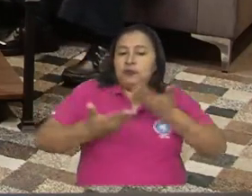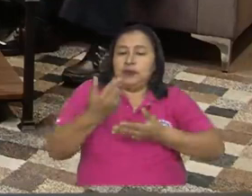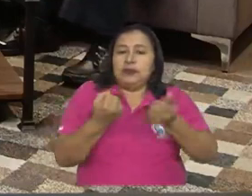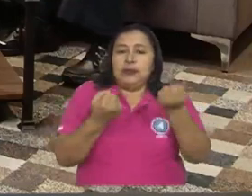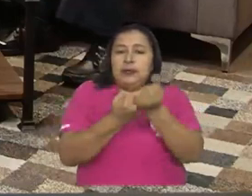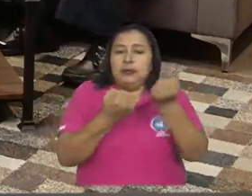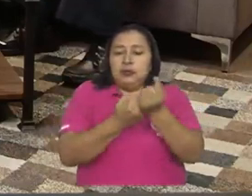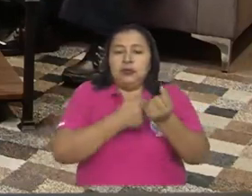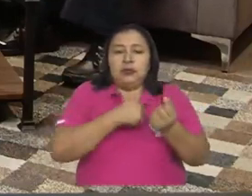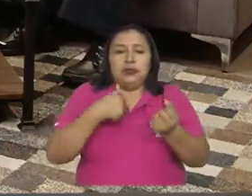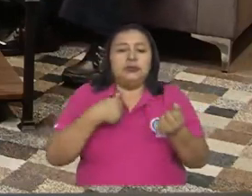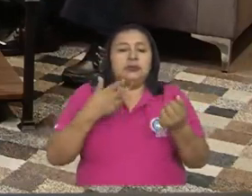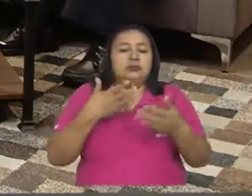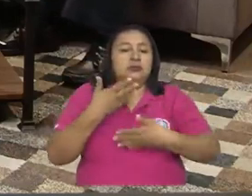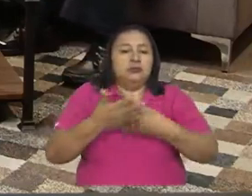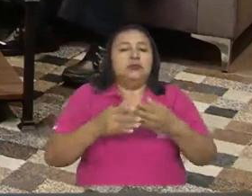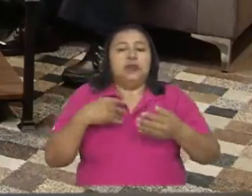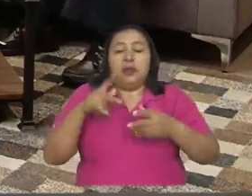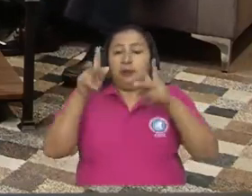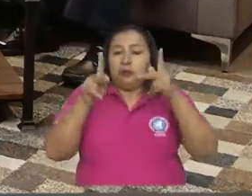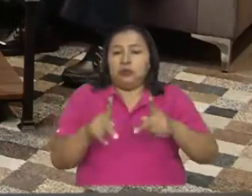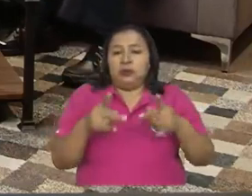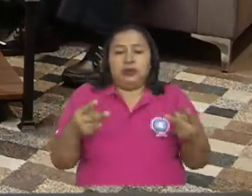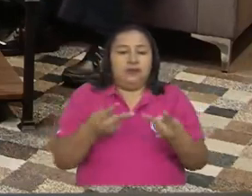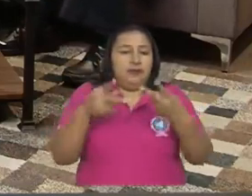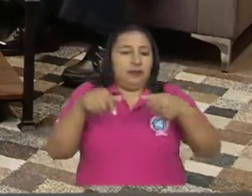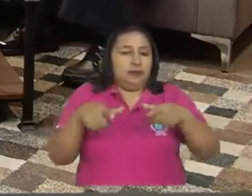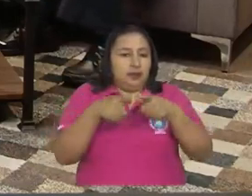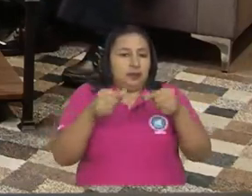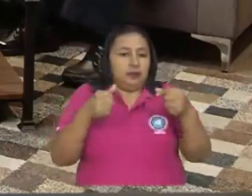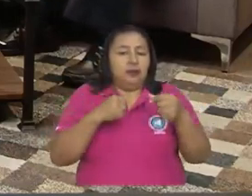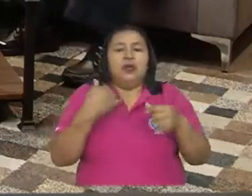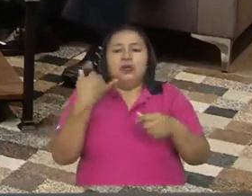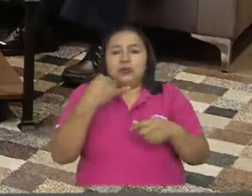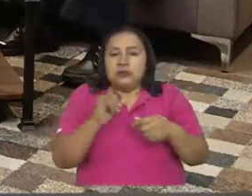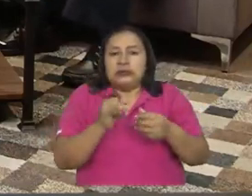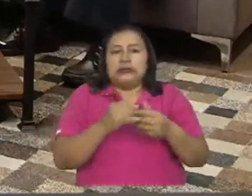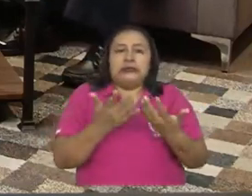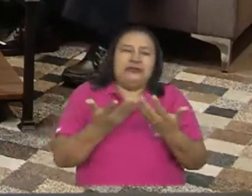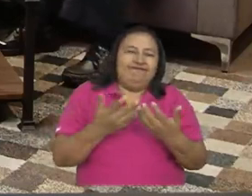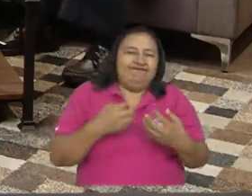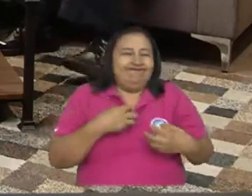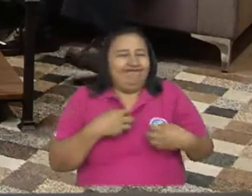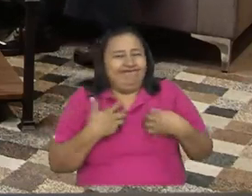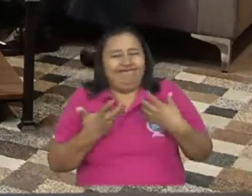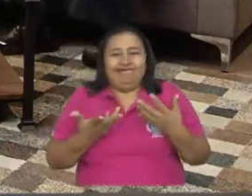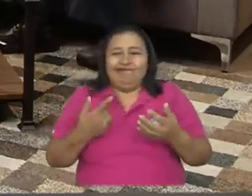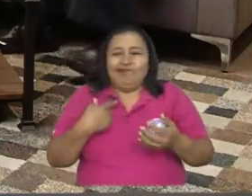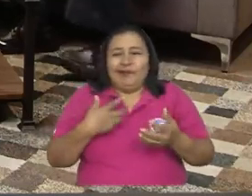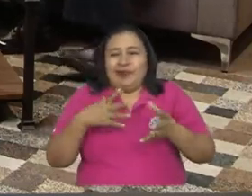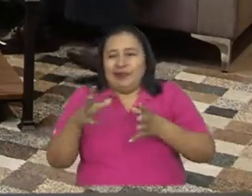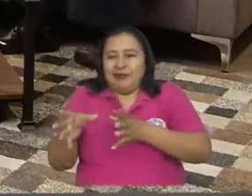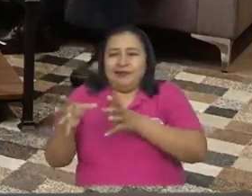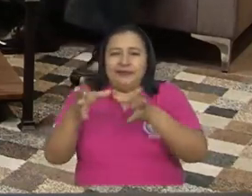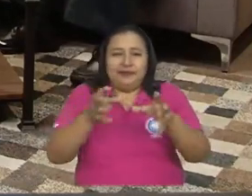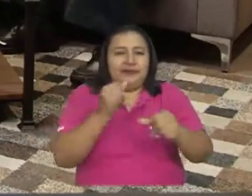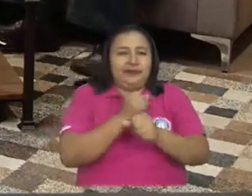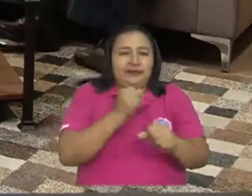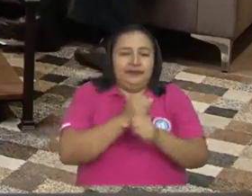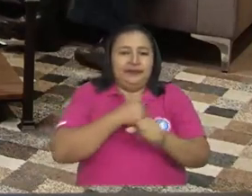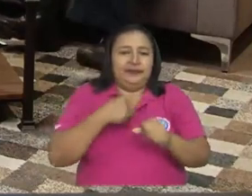este proyecto de parte de la población, de la familia. Claro, las incomodidades, ¿verdad?, que hay en cada una de las obras